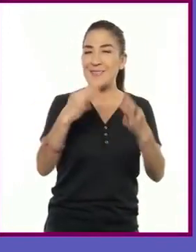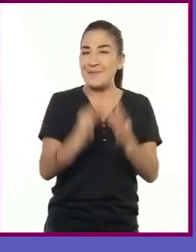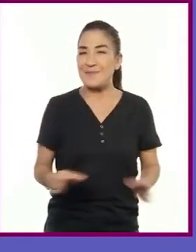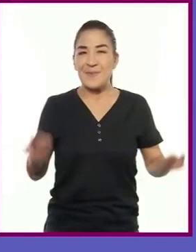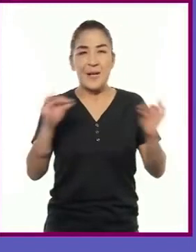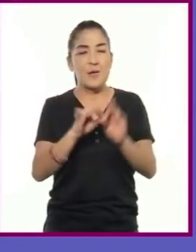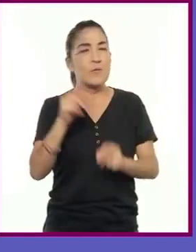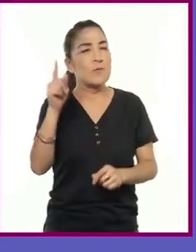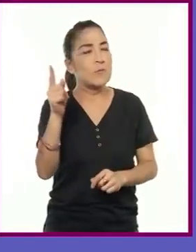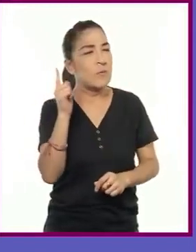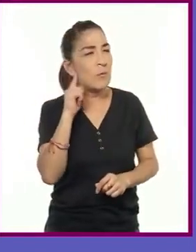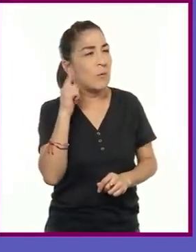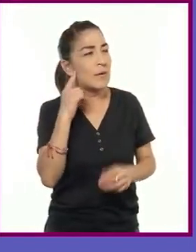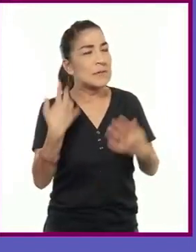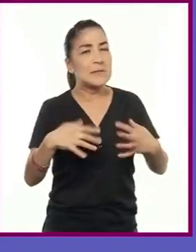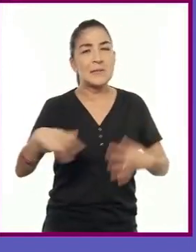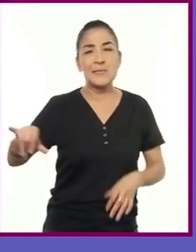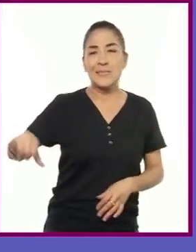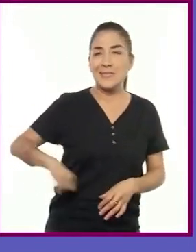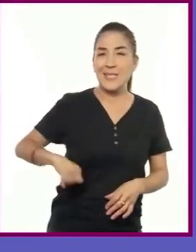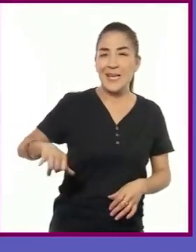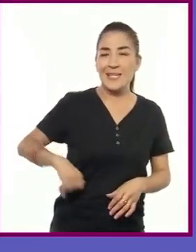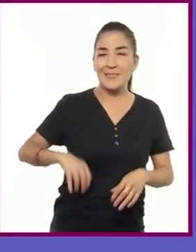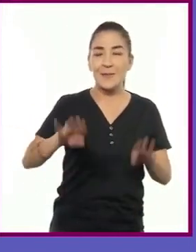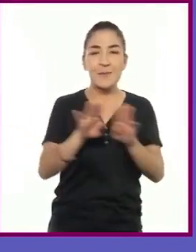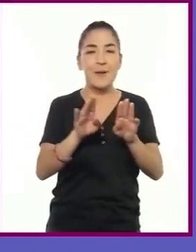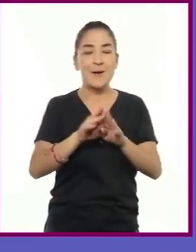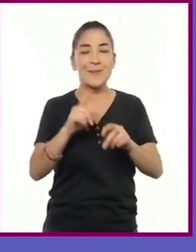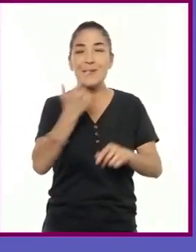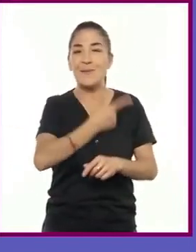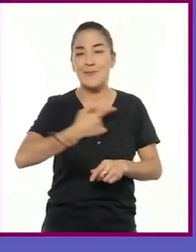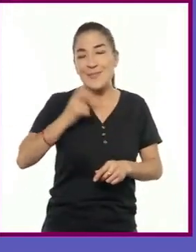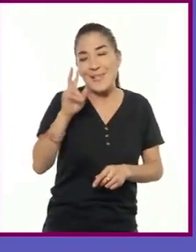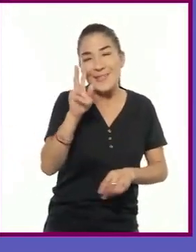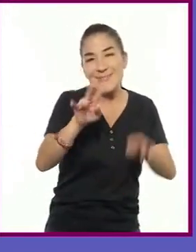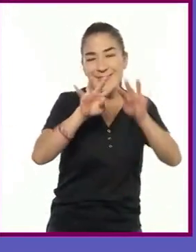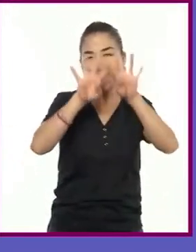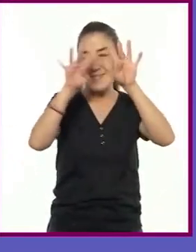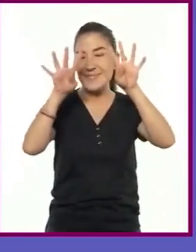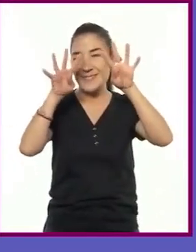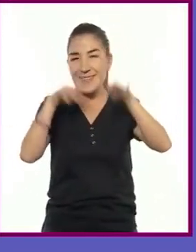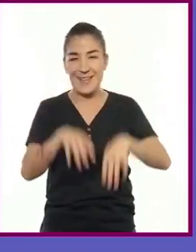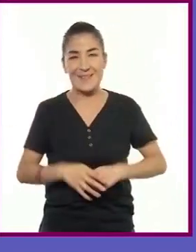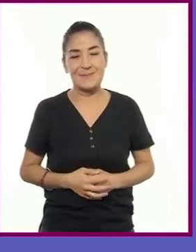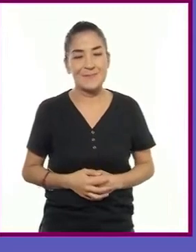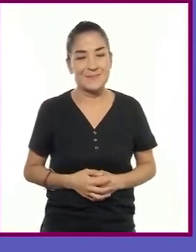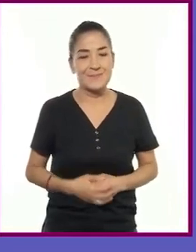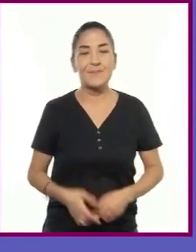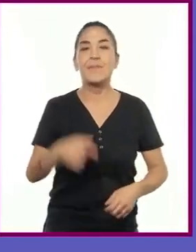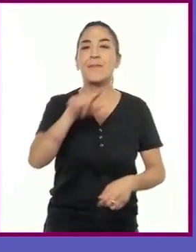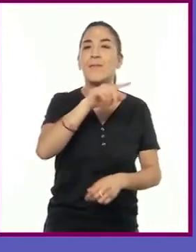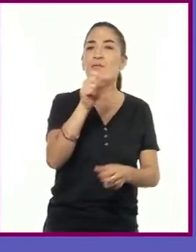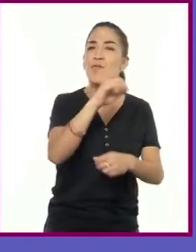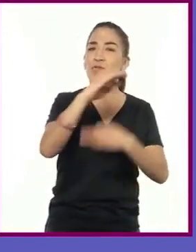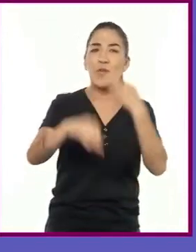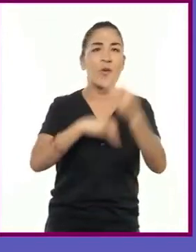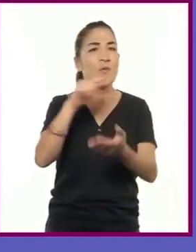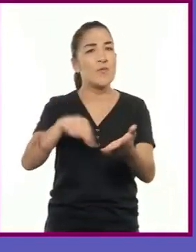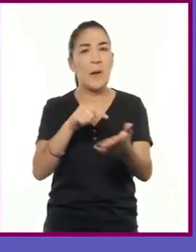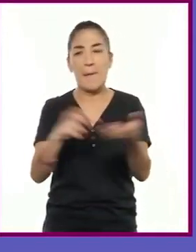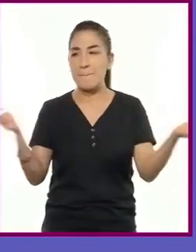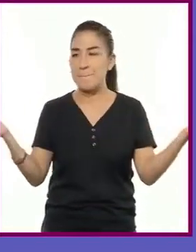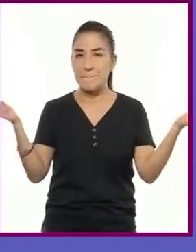los ojos muy altos bajo las pestañas de palmera. Vinieron de todas partes